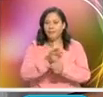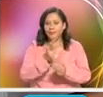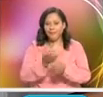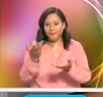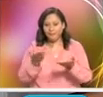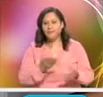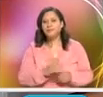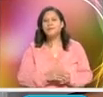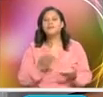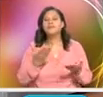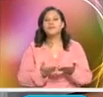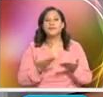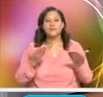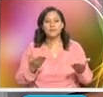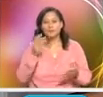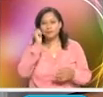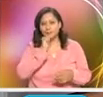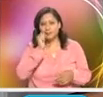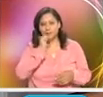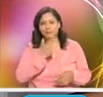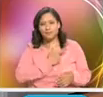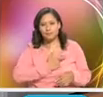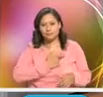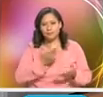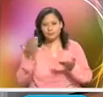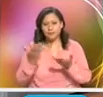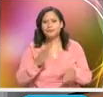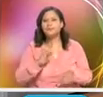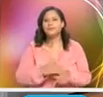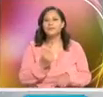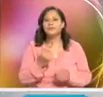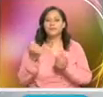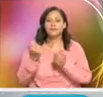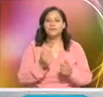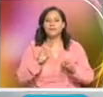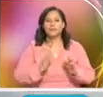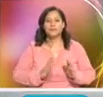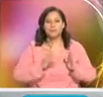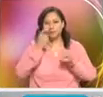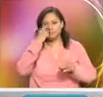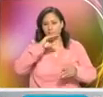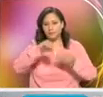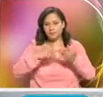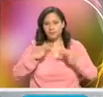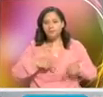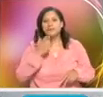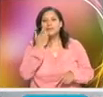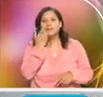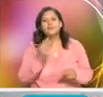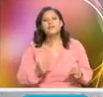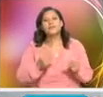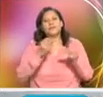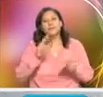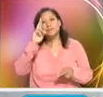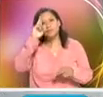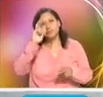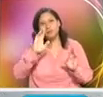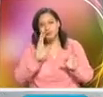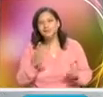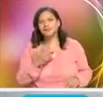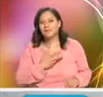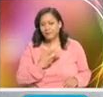invitación. Oye, y ahora pues siempre es un gusto recibirlos porque nos traes grandes sorpresas para toda la gente que quiere emprender un negocio, que ya cuente